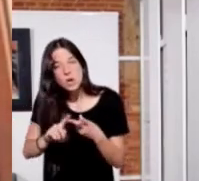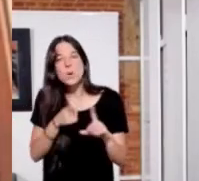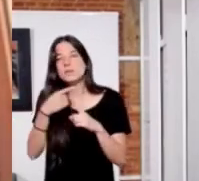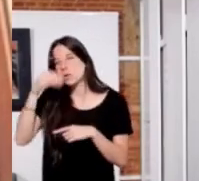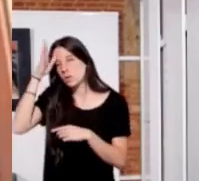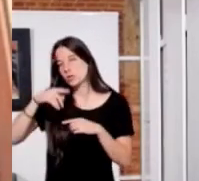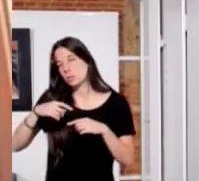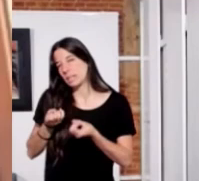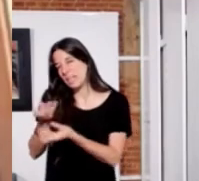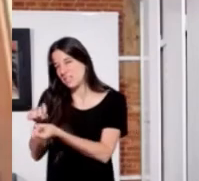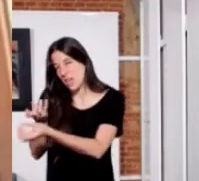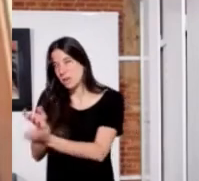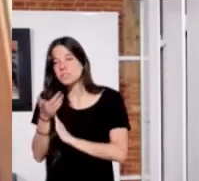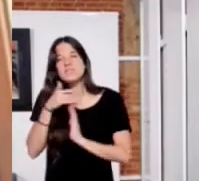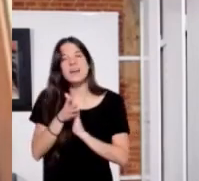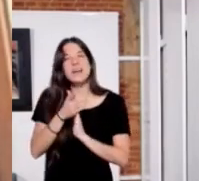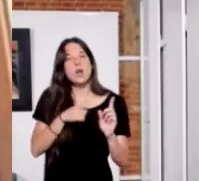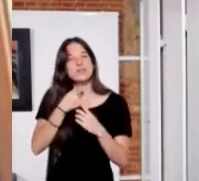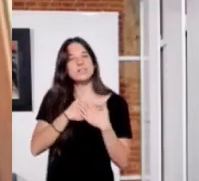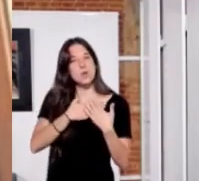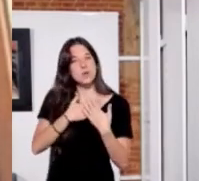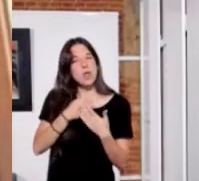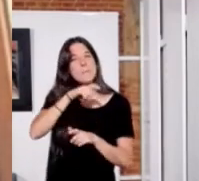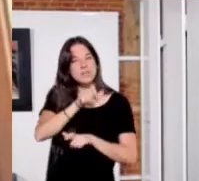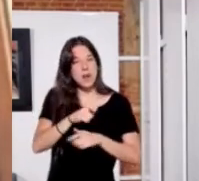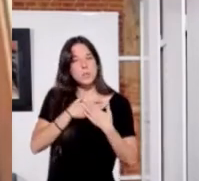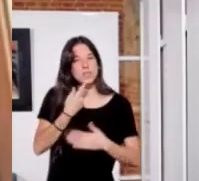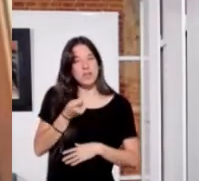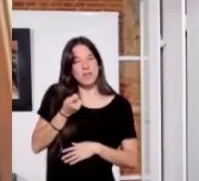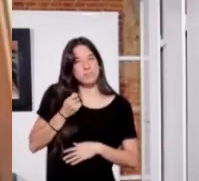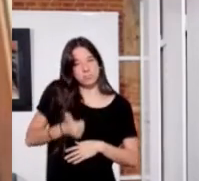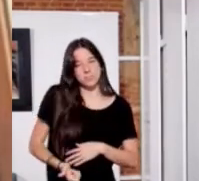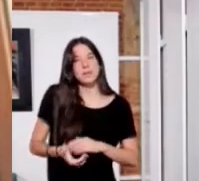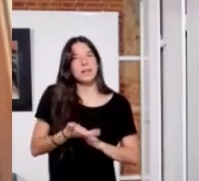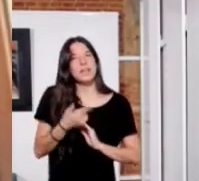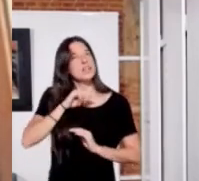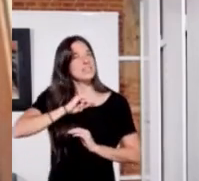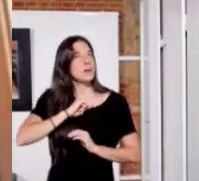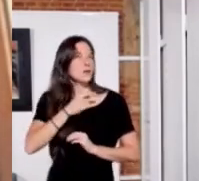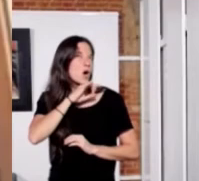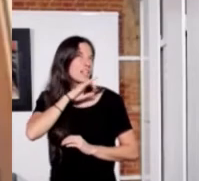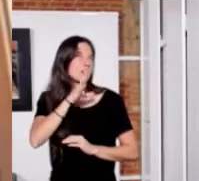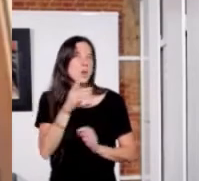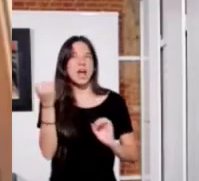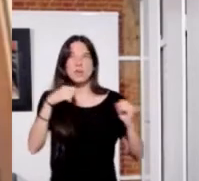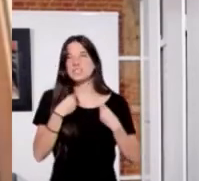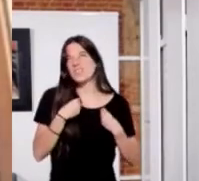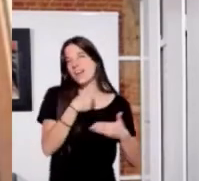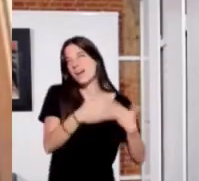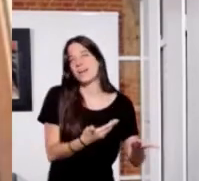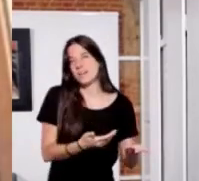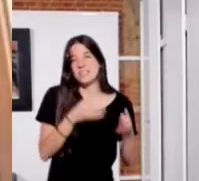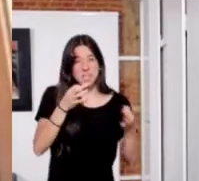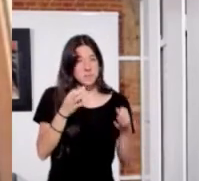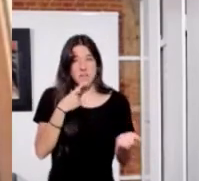trata que en el voluntariado se enriquezca la persona del voluntario y esté muy contenta por las lecciones de vida. Siempre nos dicen casi todos los